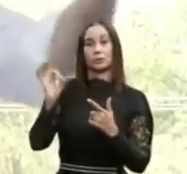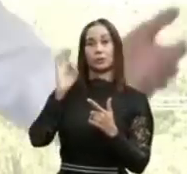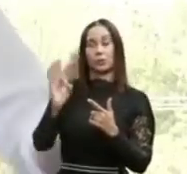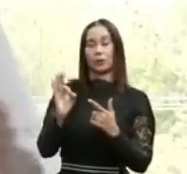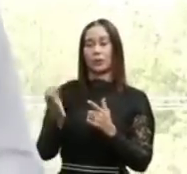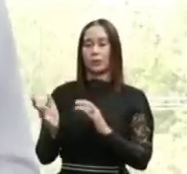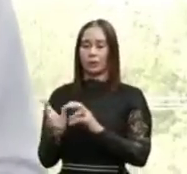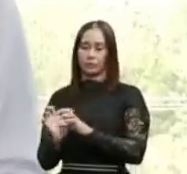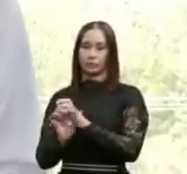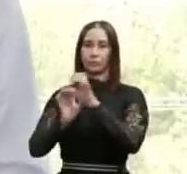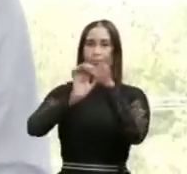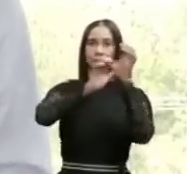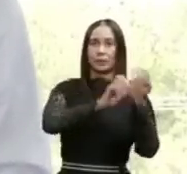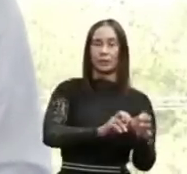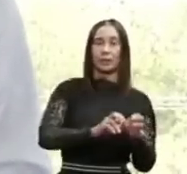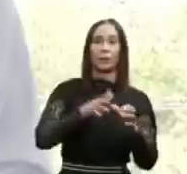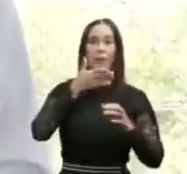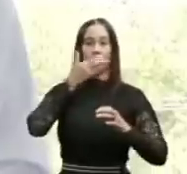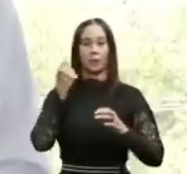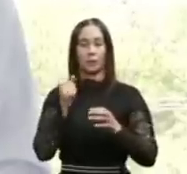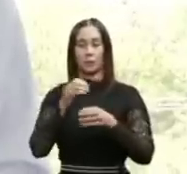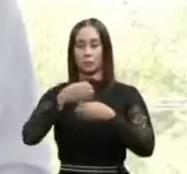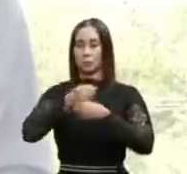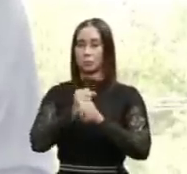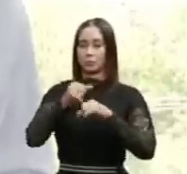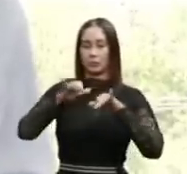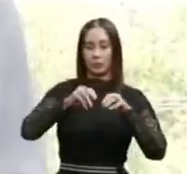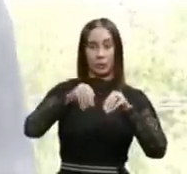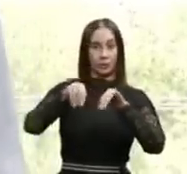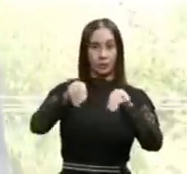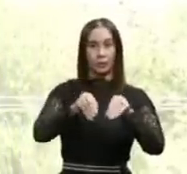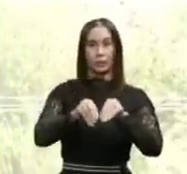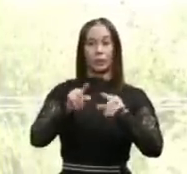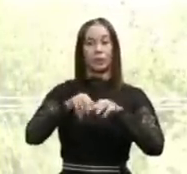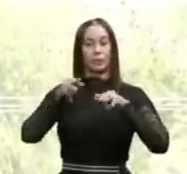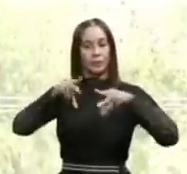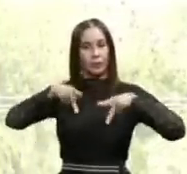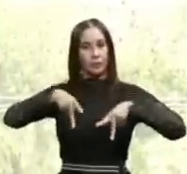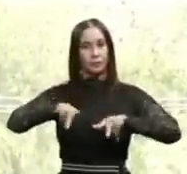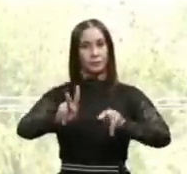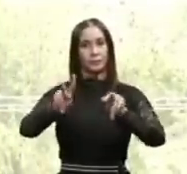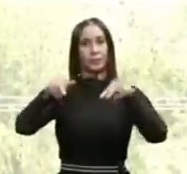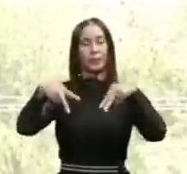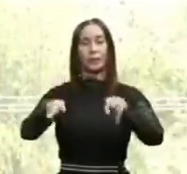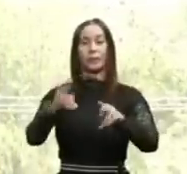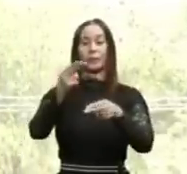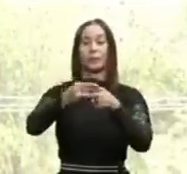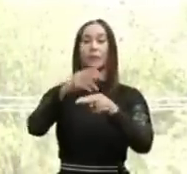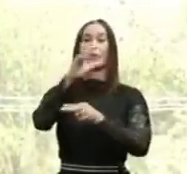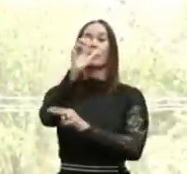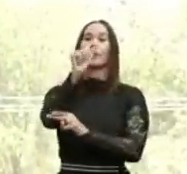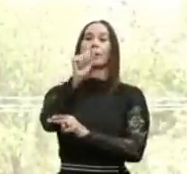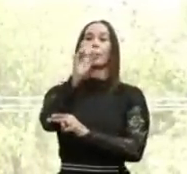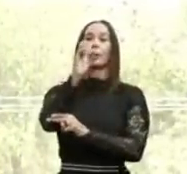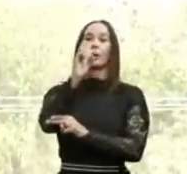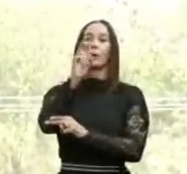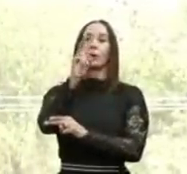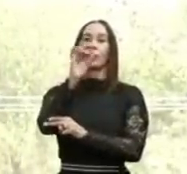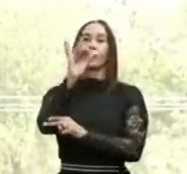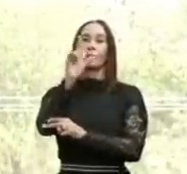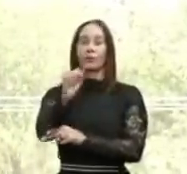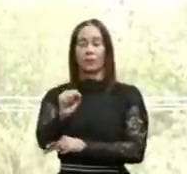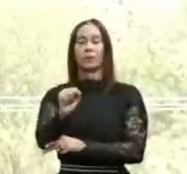mejor manera la producción agrícola. Aquí hay una playa que es la playa de Caobilla, que estoy seguro que se